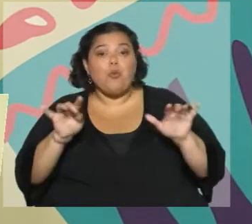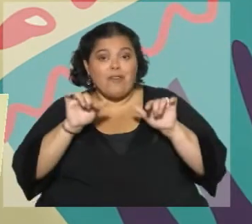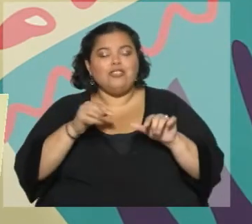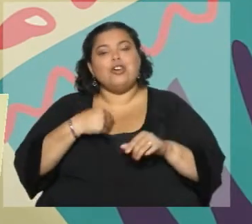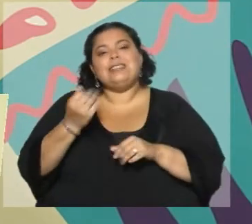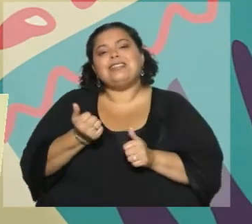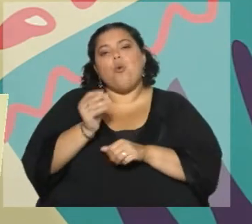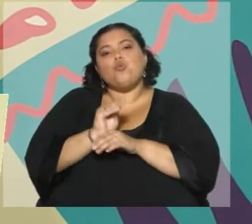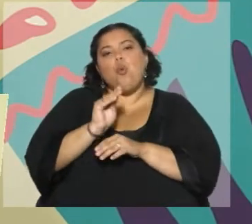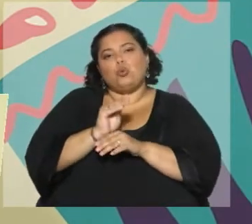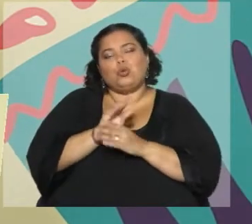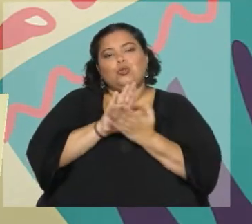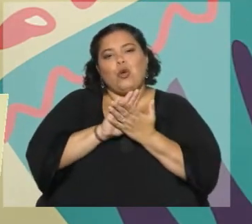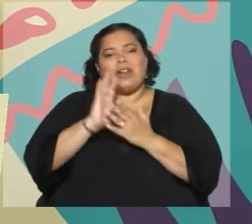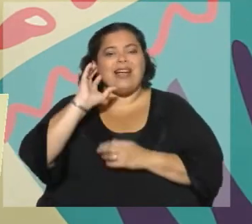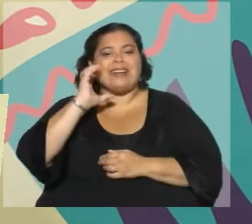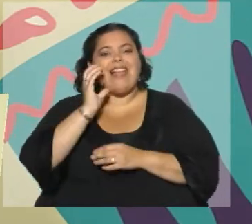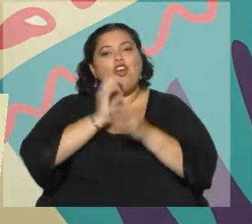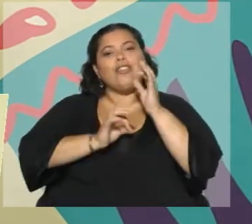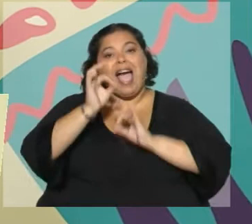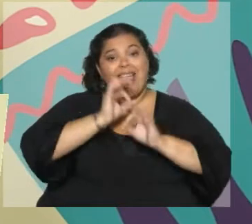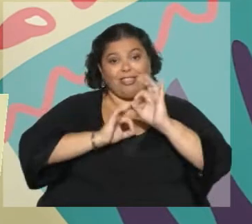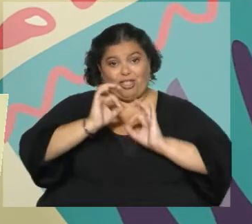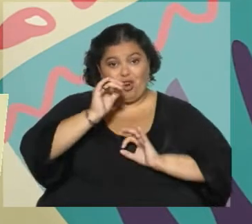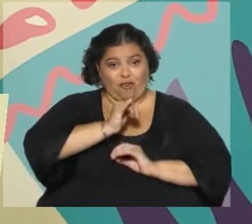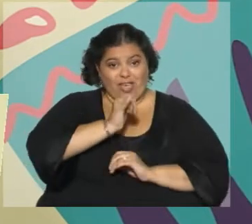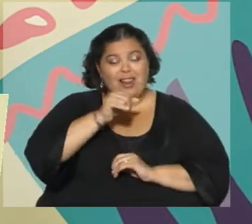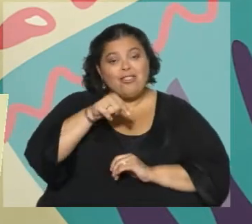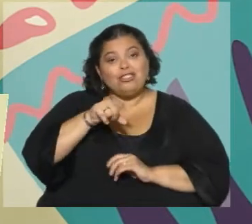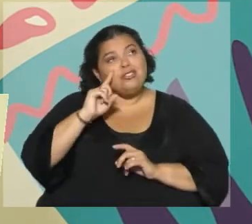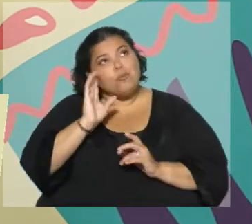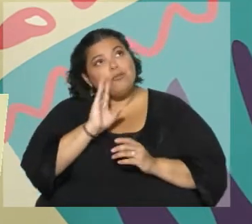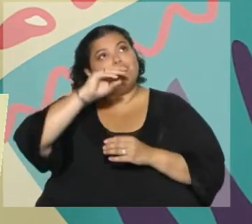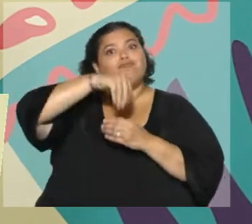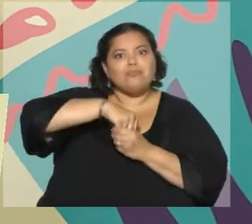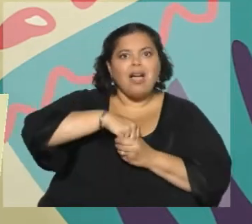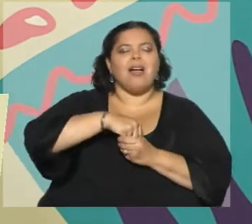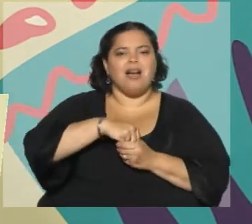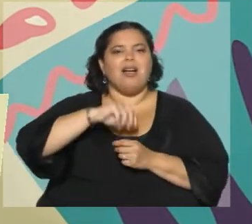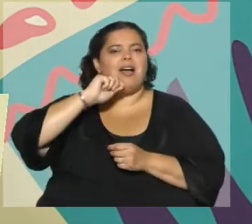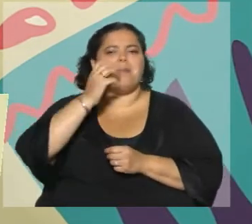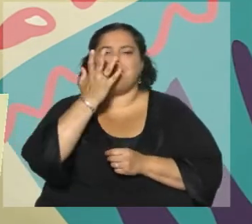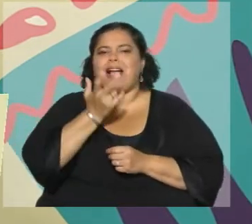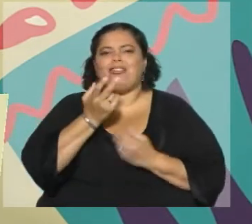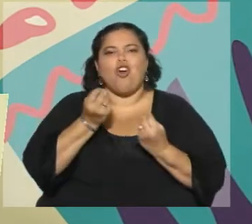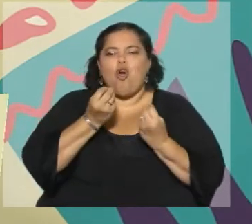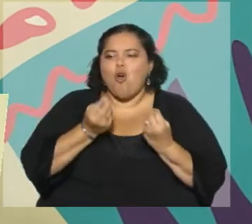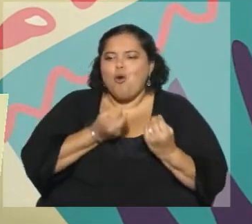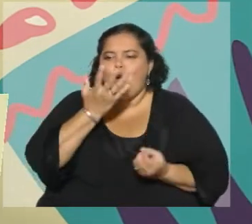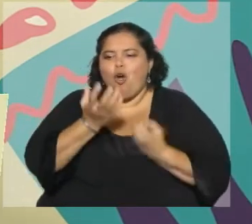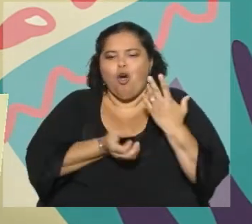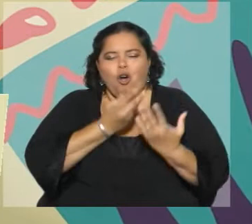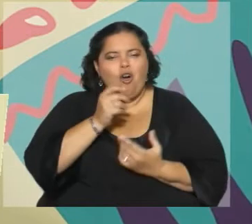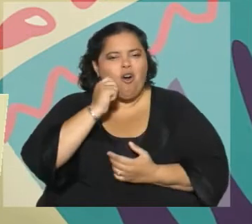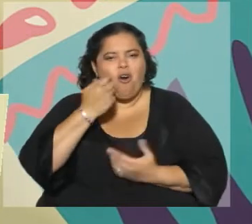teatro y me metí de vuelta como en ese universo y la verdad que es increíble lo que genera en sí mismo o sea cómo